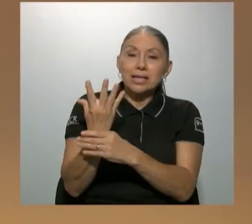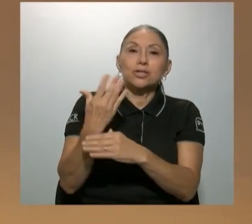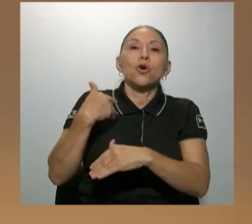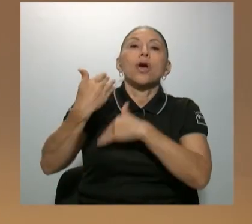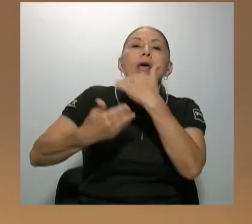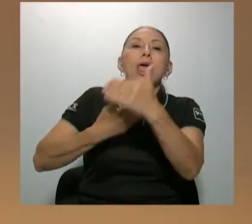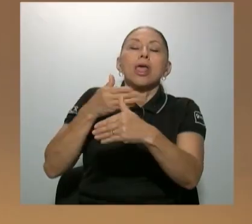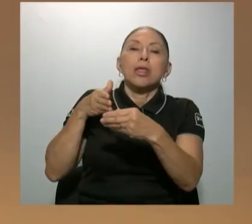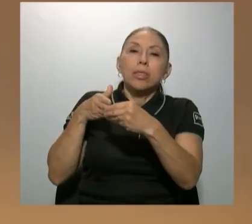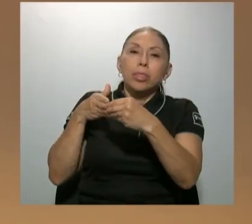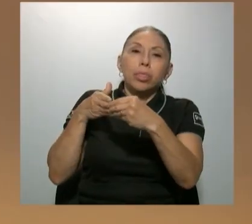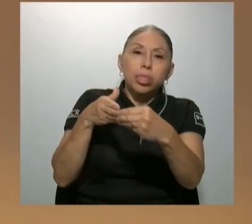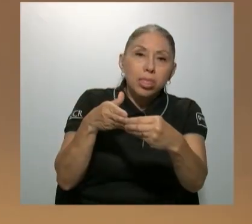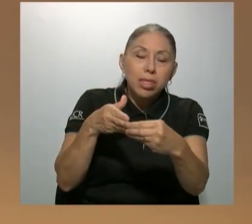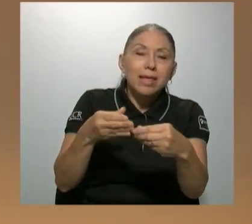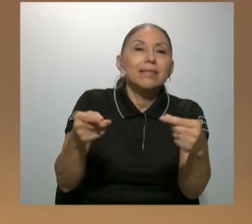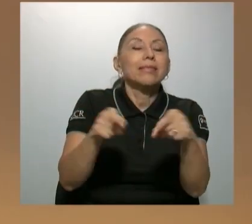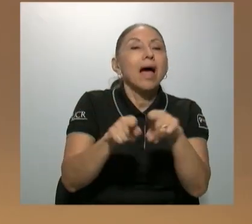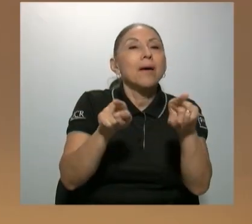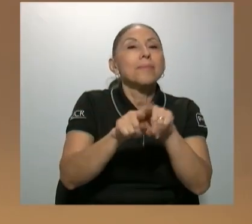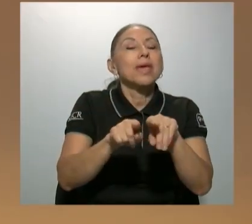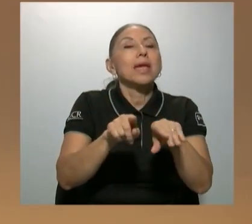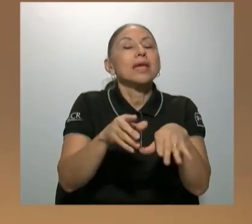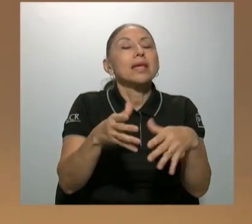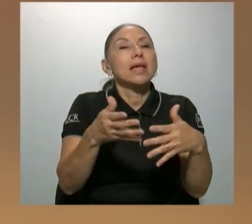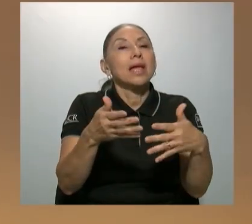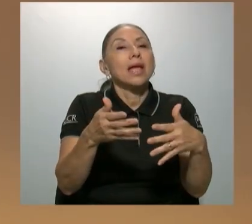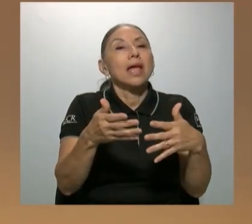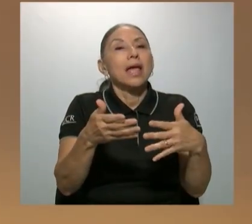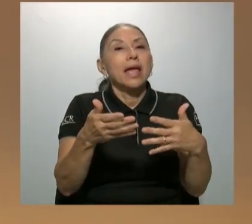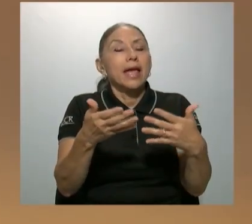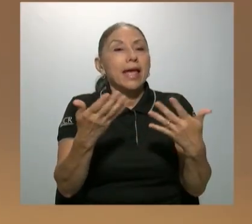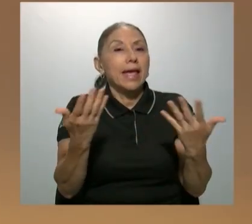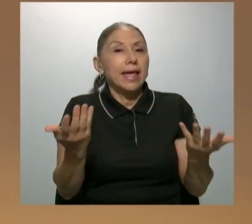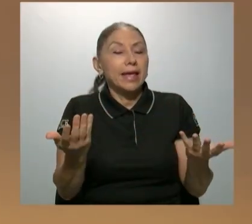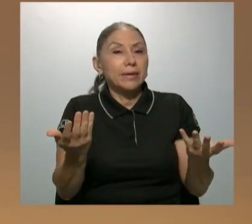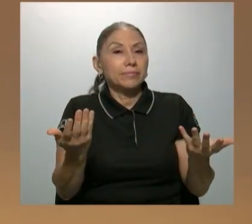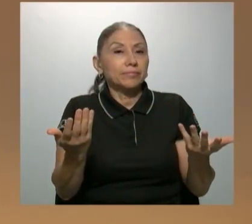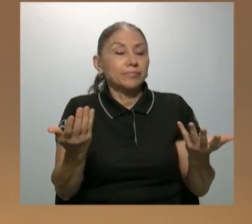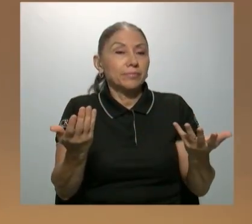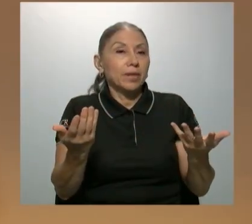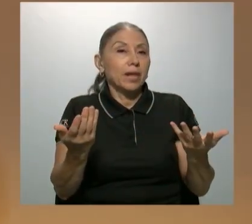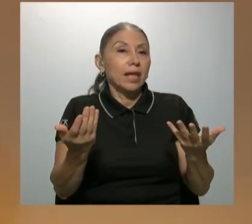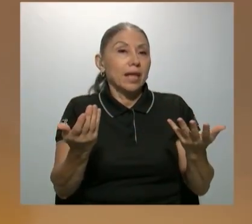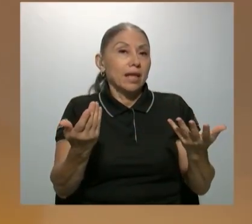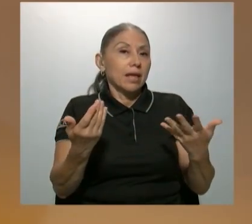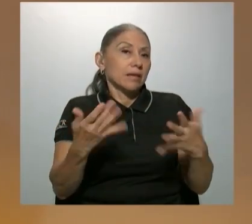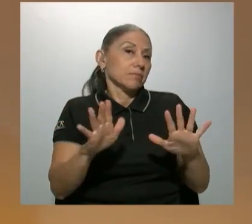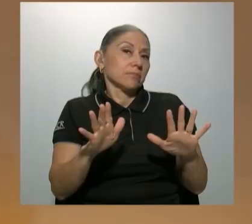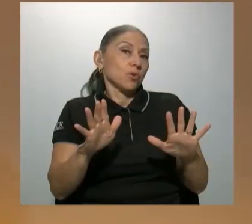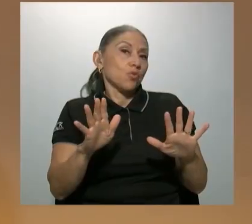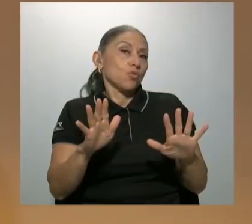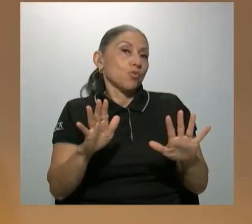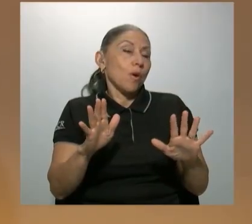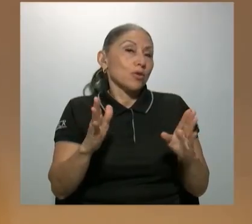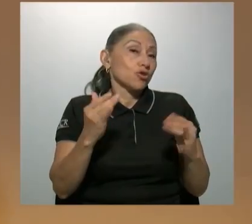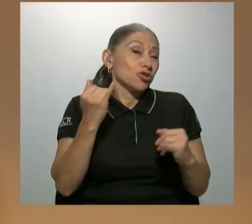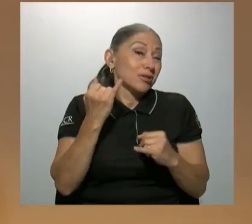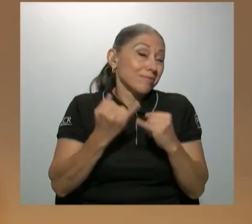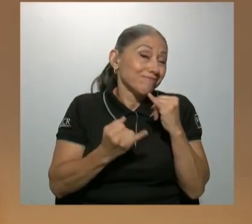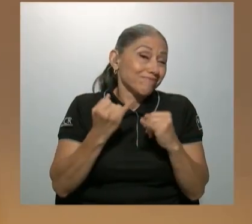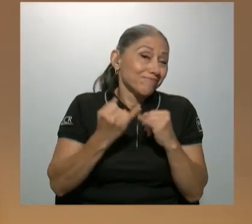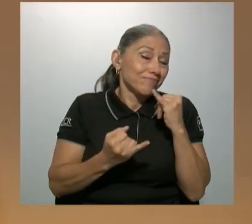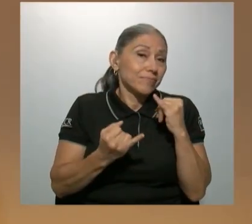sino también en asistir cuando se trata a las últimas etapas de una